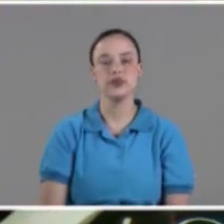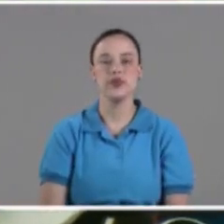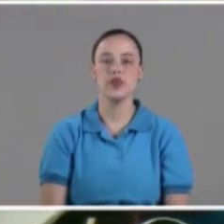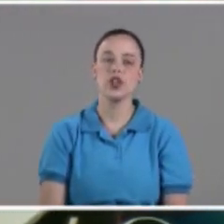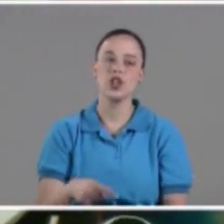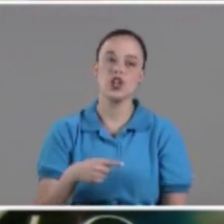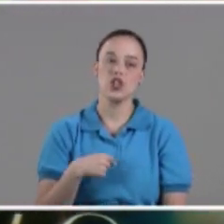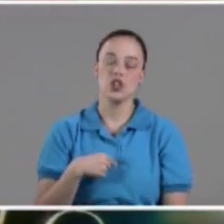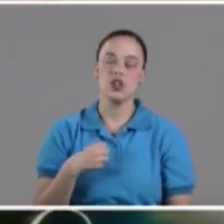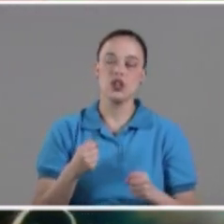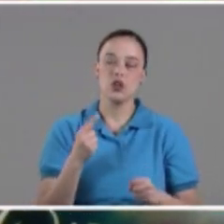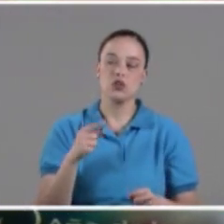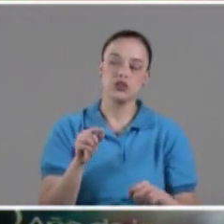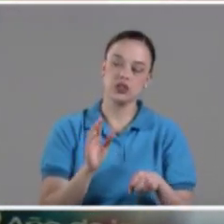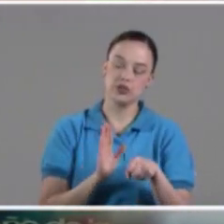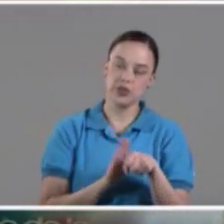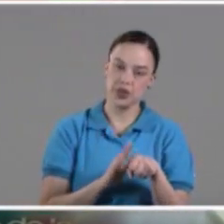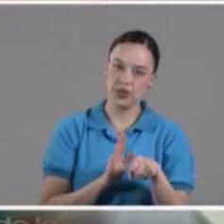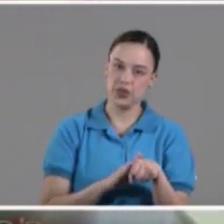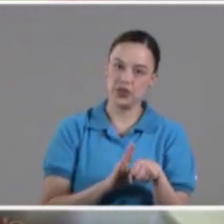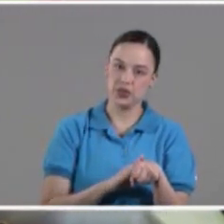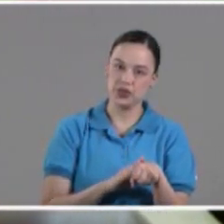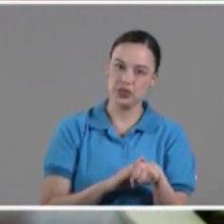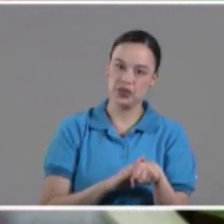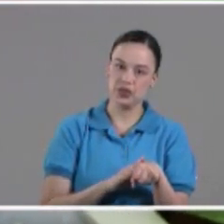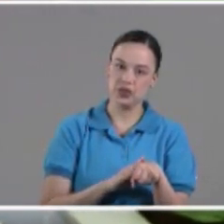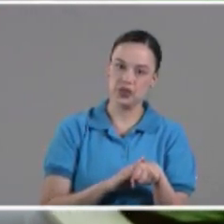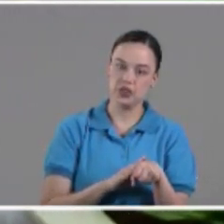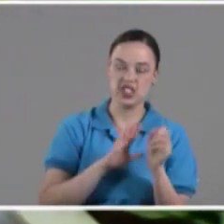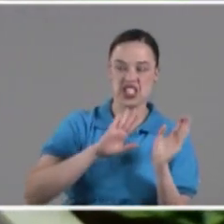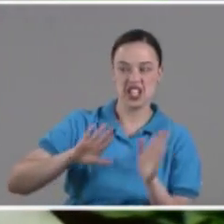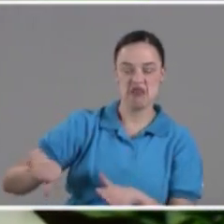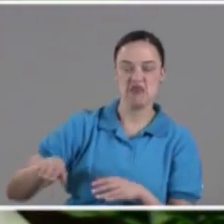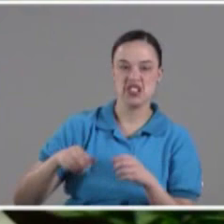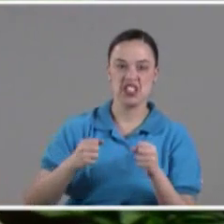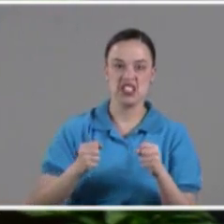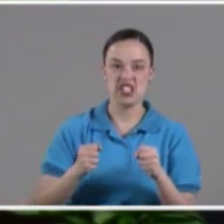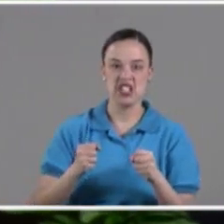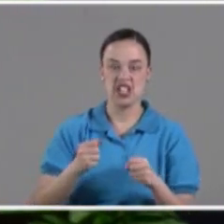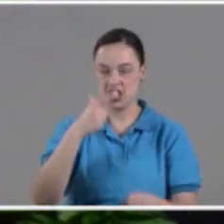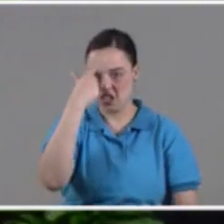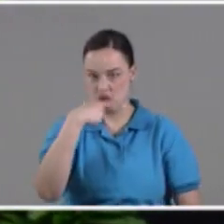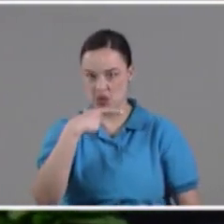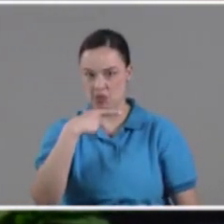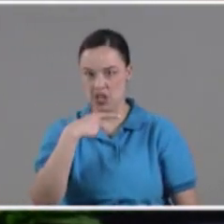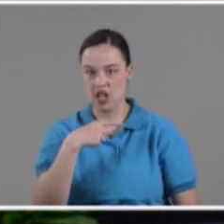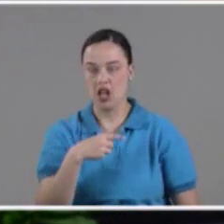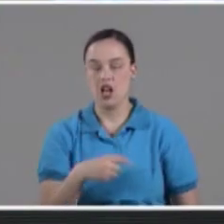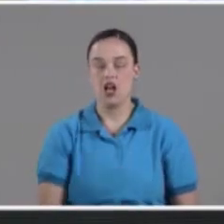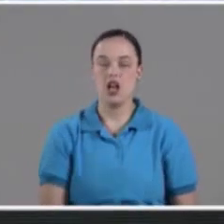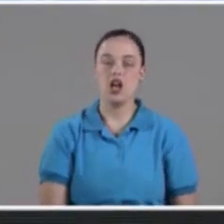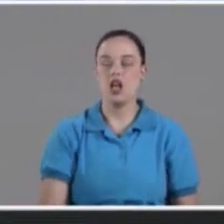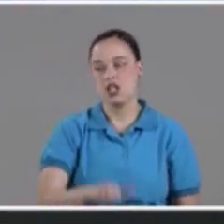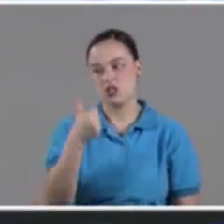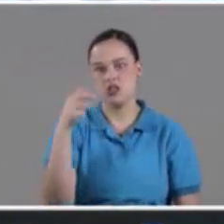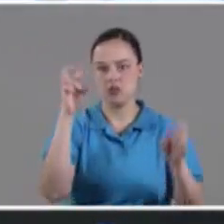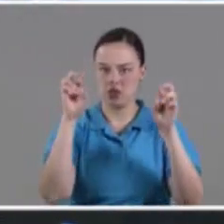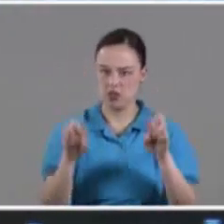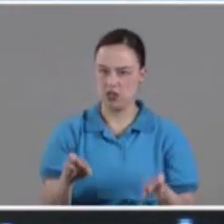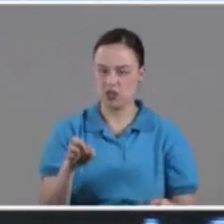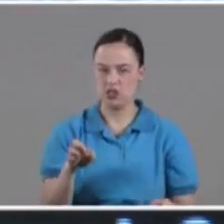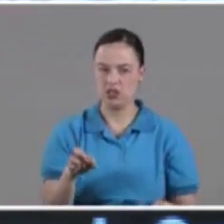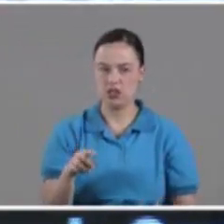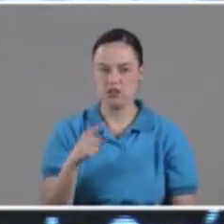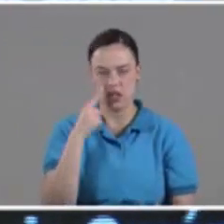yo hago un llamado dejemos de estar echando la culpa a los demás miremos